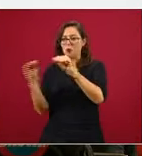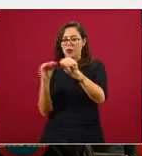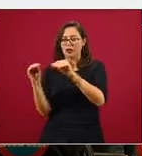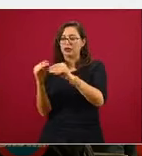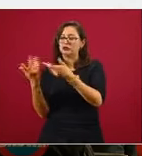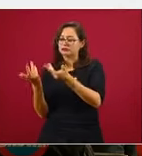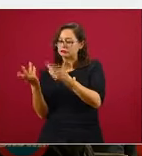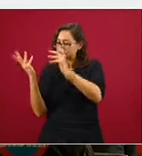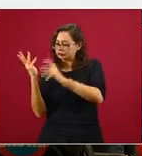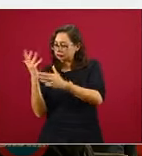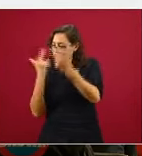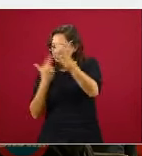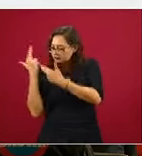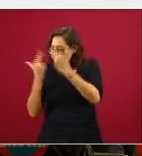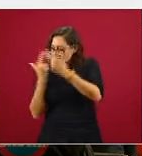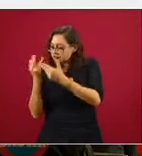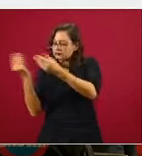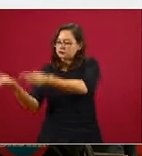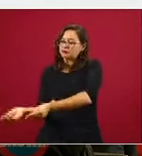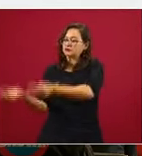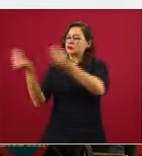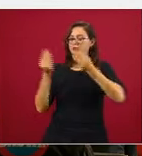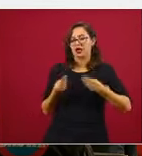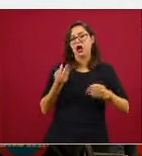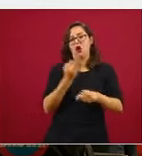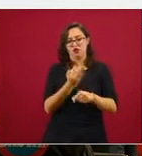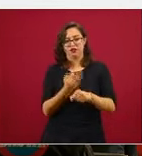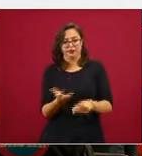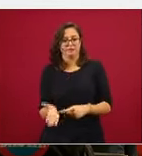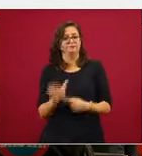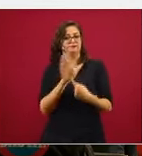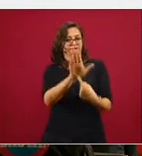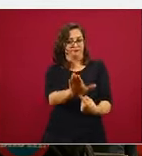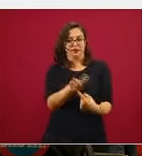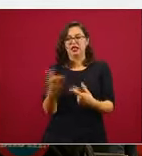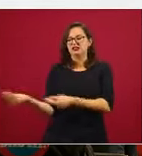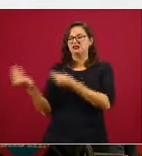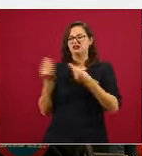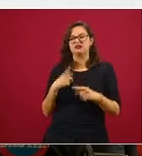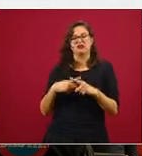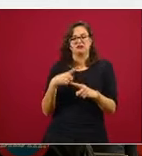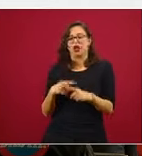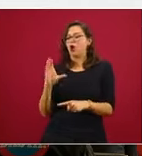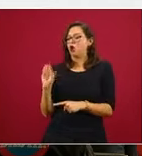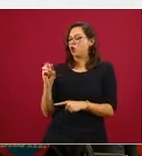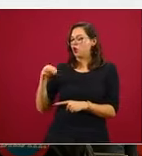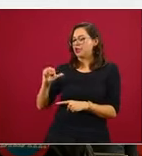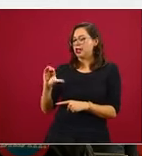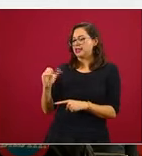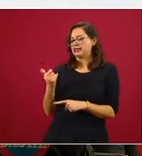los analiza y los pone a nuestra disposición con ACIT. De cualquier forma, en ese sitio,